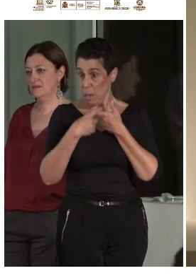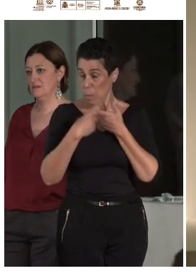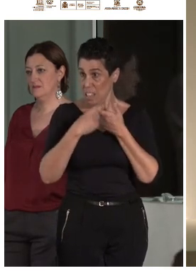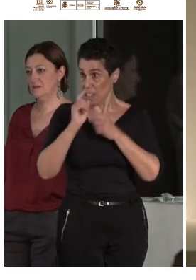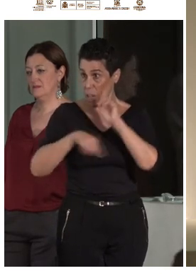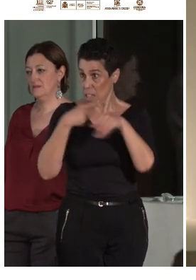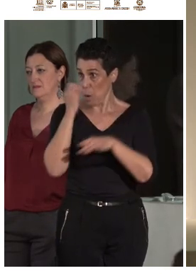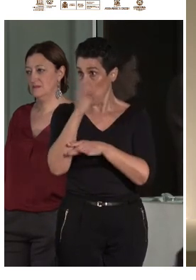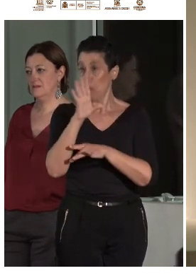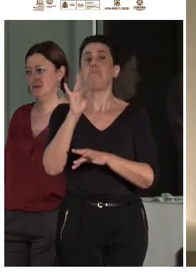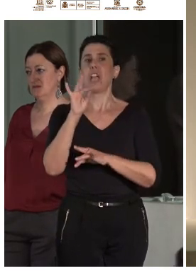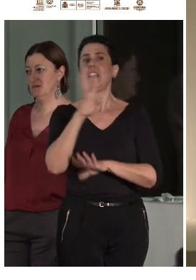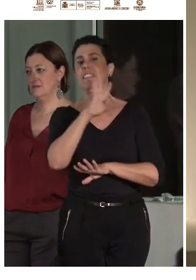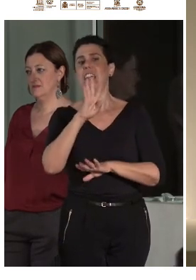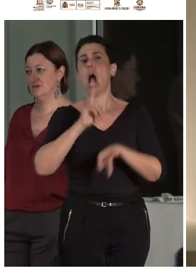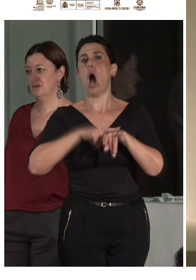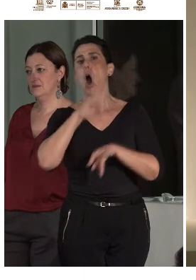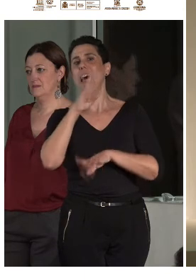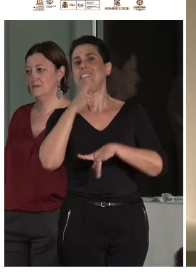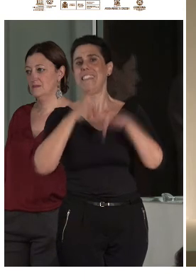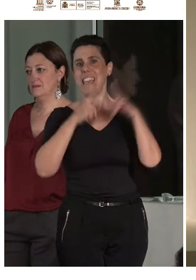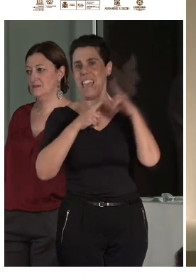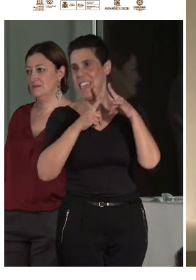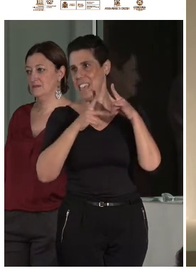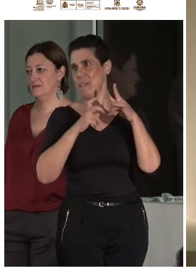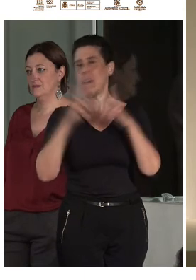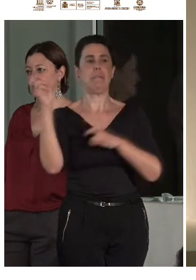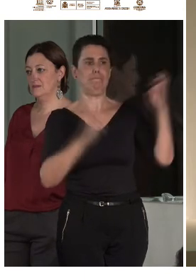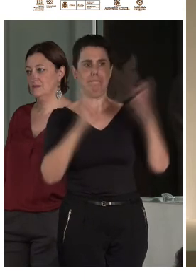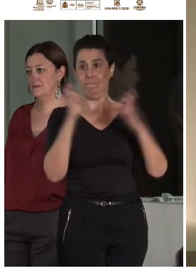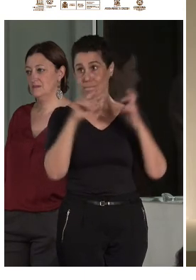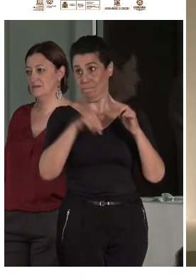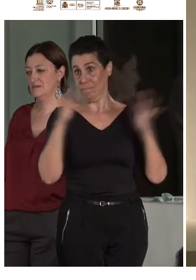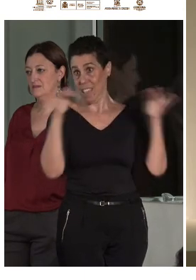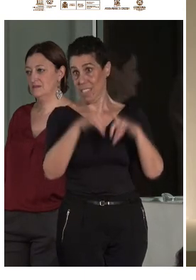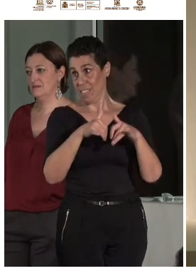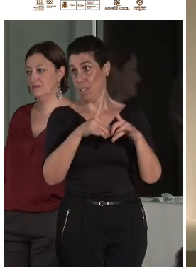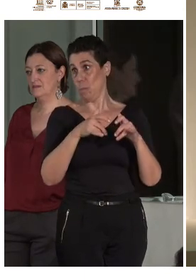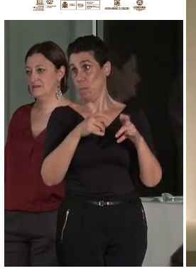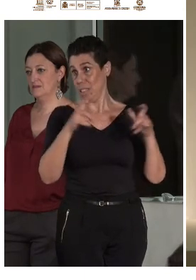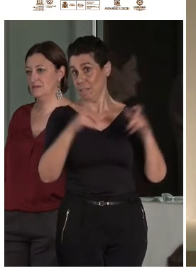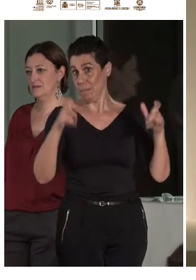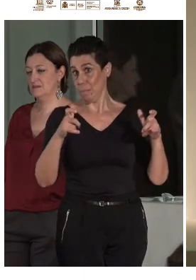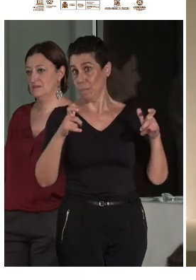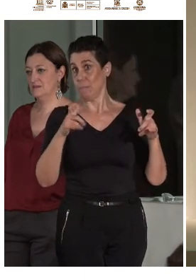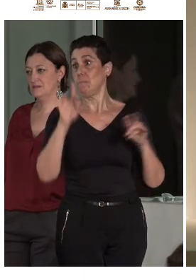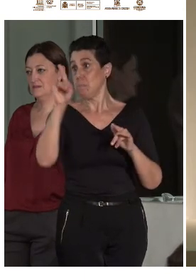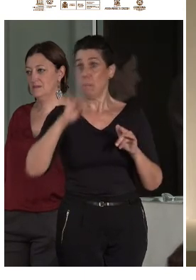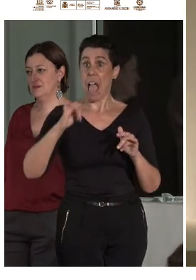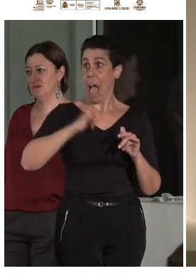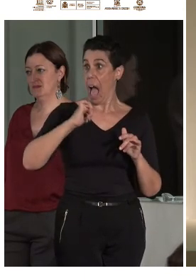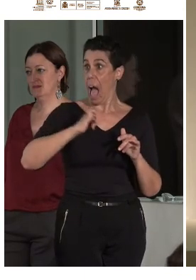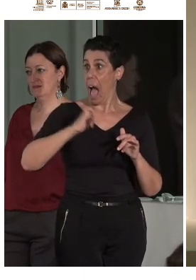A las 3:30. Es que a las 3:30 van a venir más personas al encuentro y sería muy oportuno que dieras a conocer